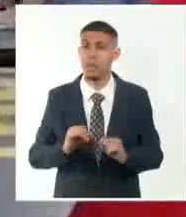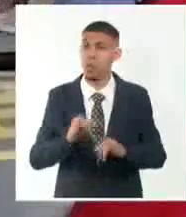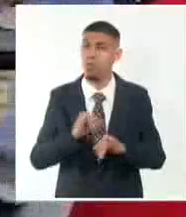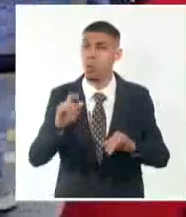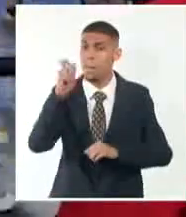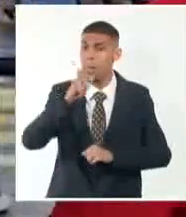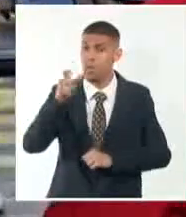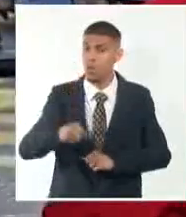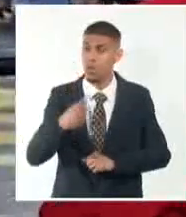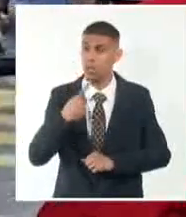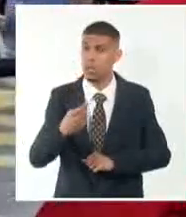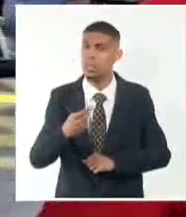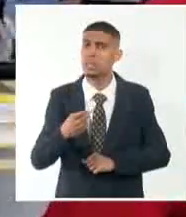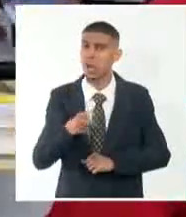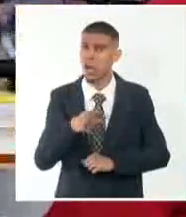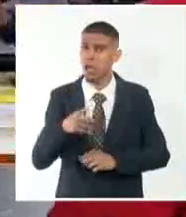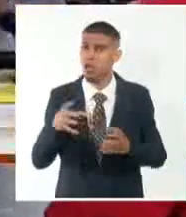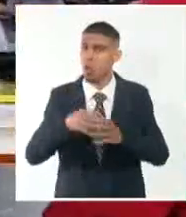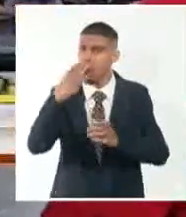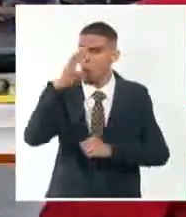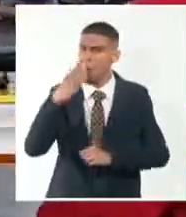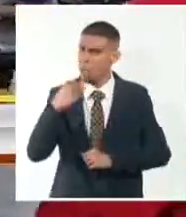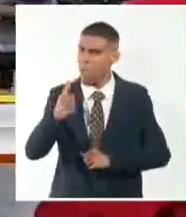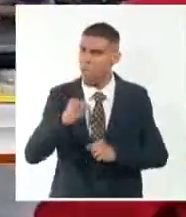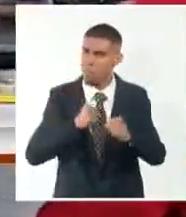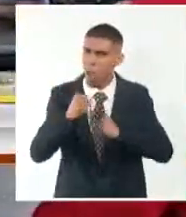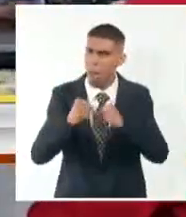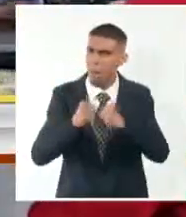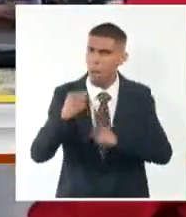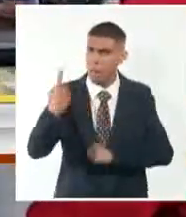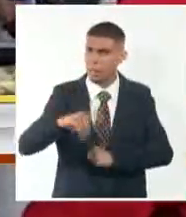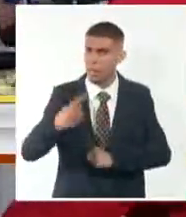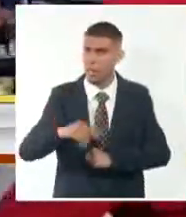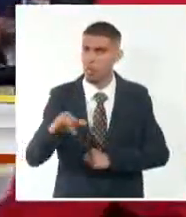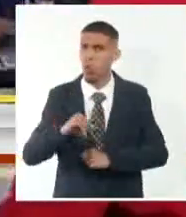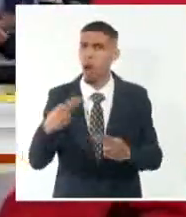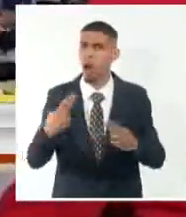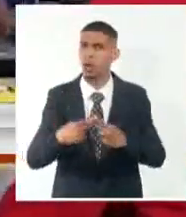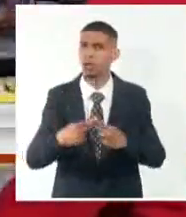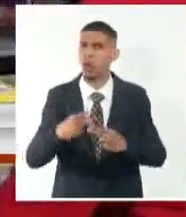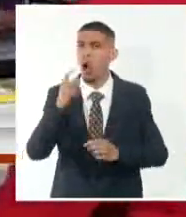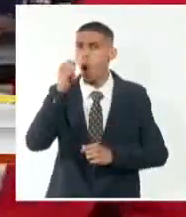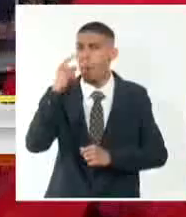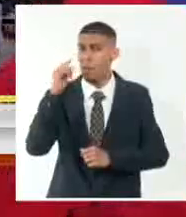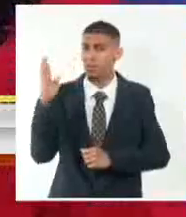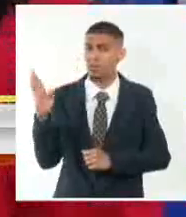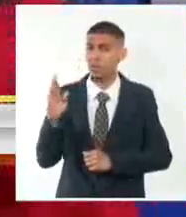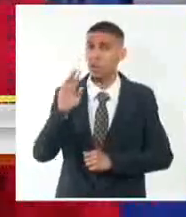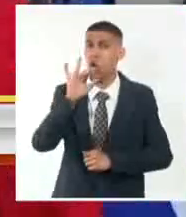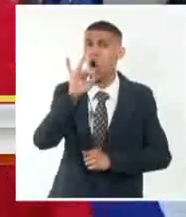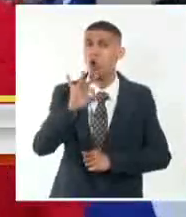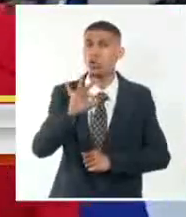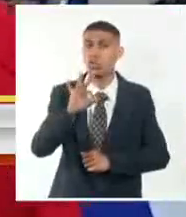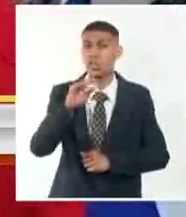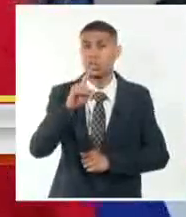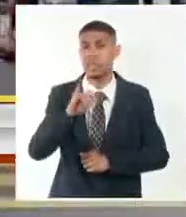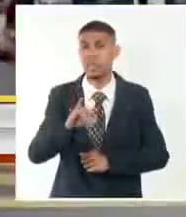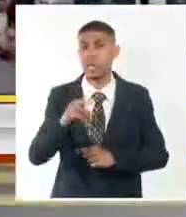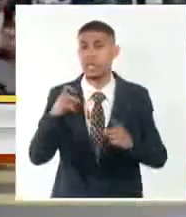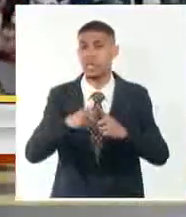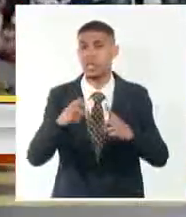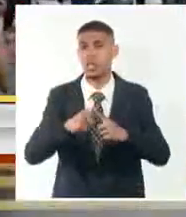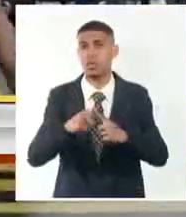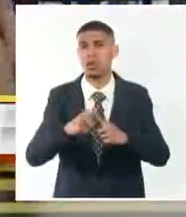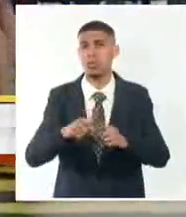colega Roberto Ramírez, los púgiles lucieron muy bien durante el entrenamiento y destacó la pelea de Nelson William en los 86 kilogramos, de Erislan Romero